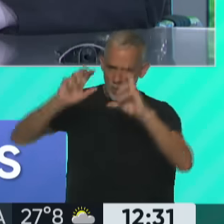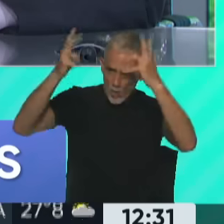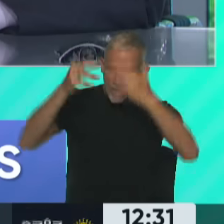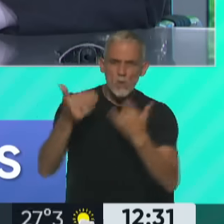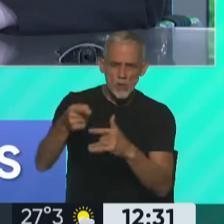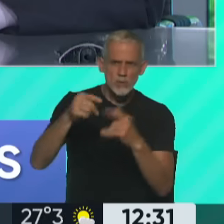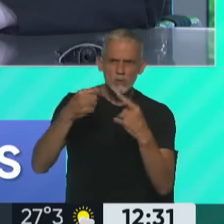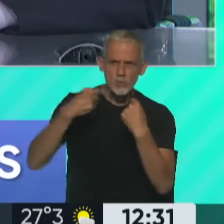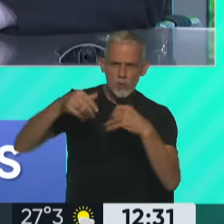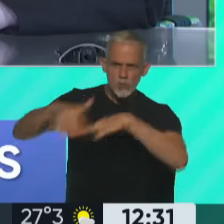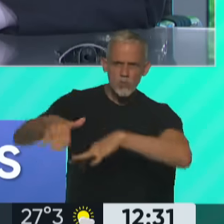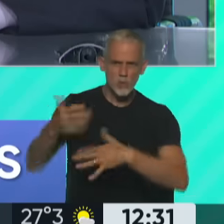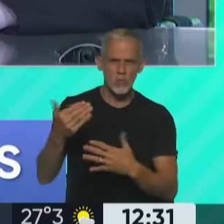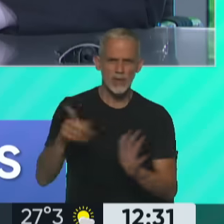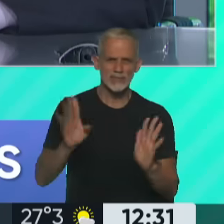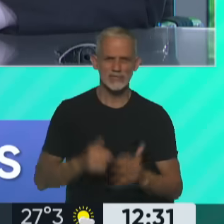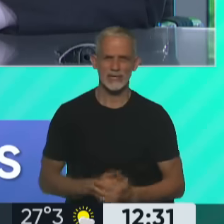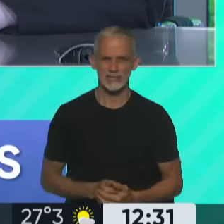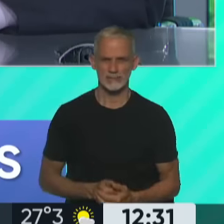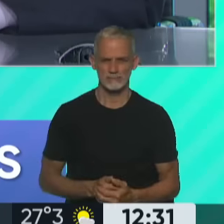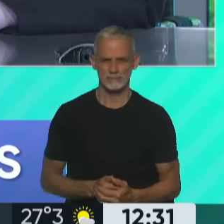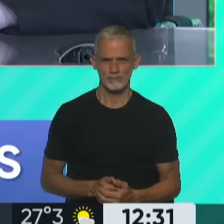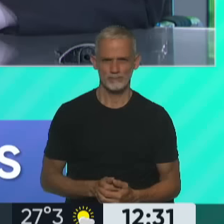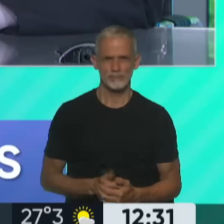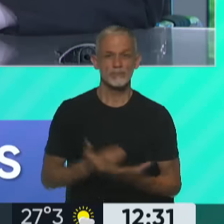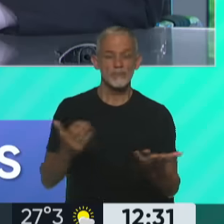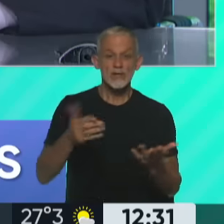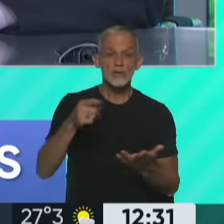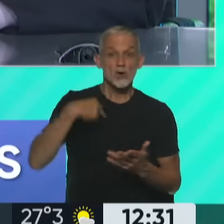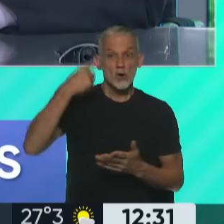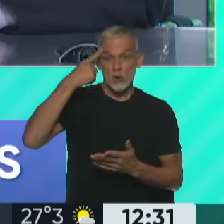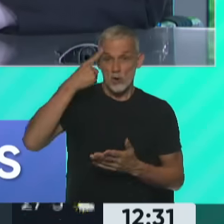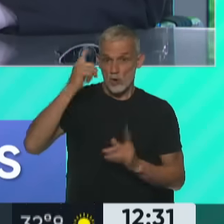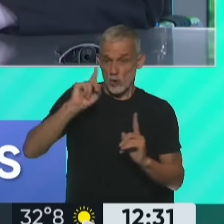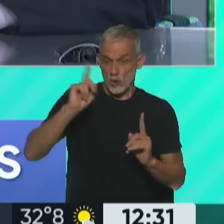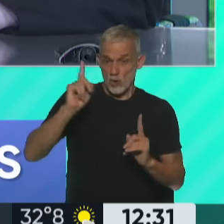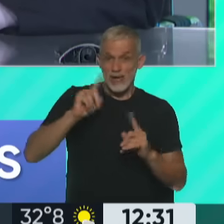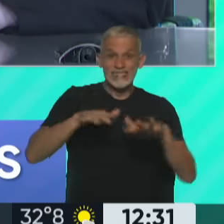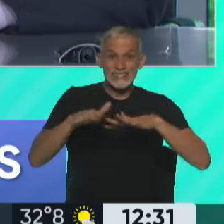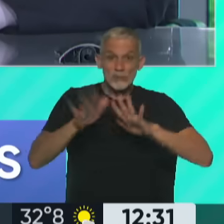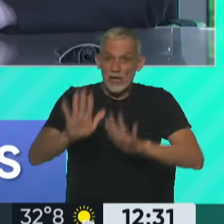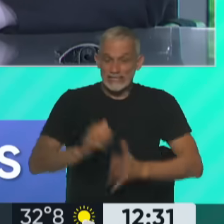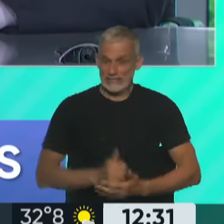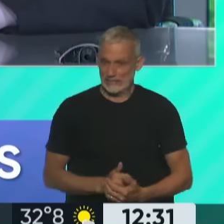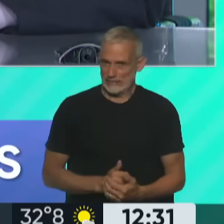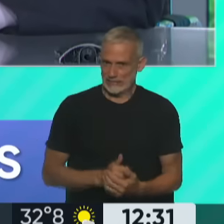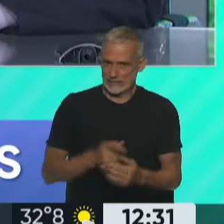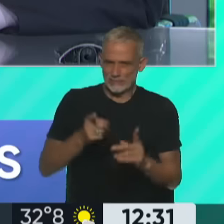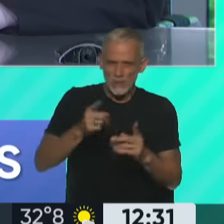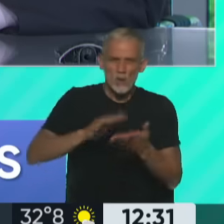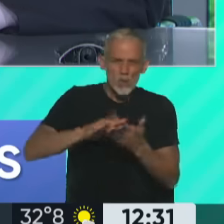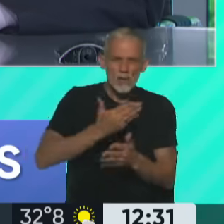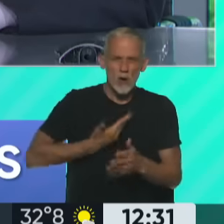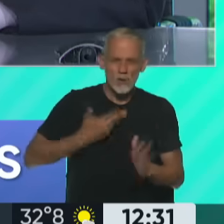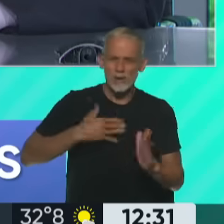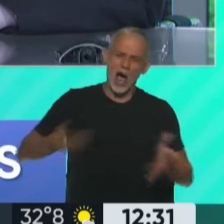crisis social muy importante y una reacción social muy importante. No me imagino una situación así provocada por un nuevo